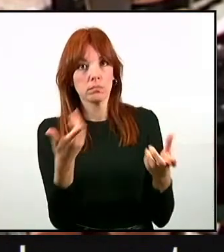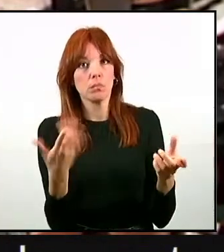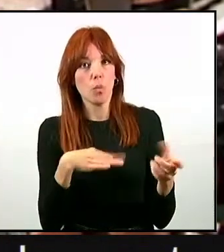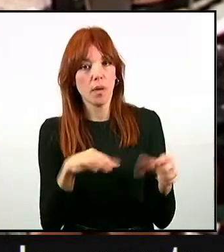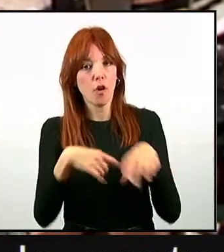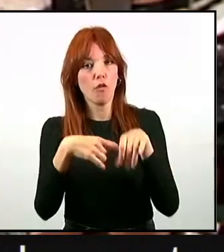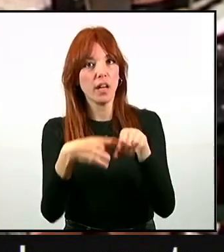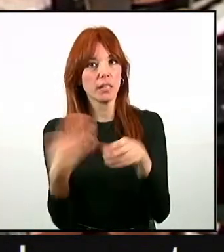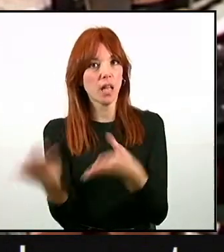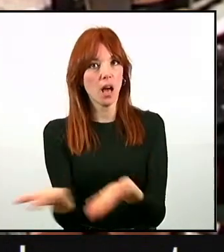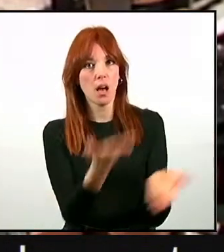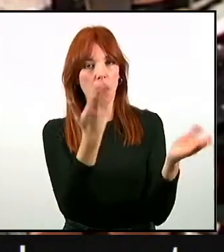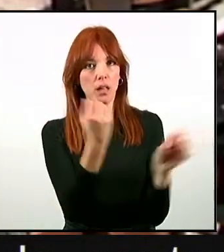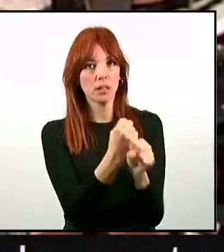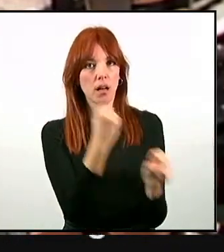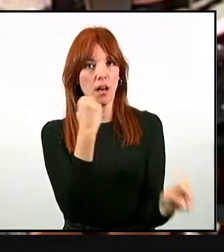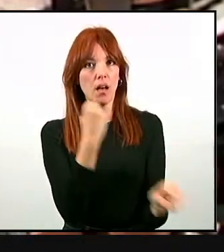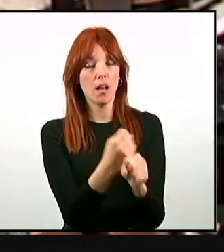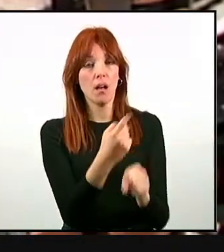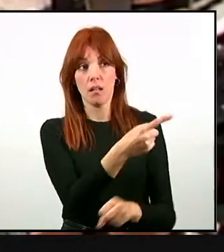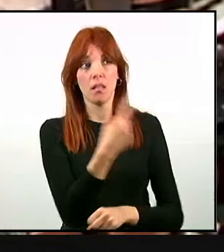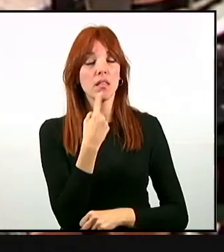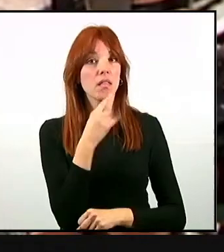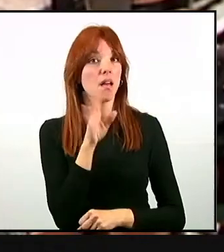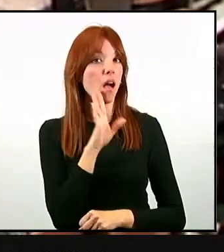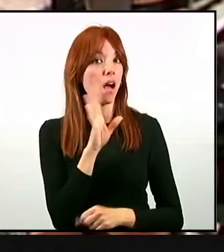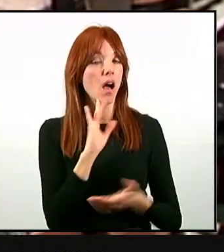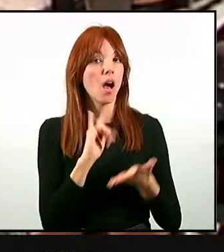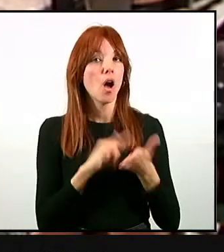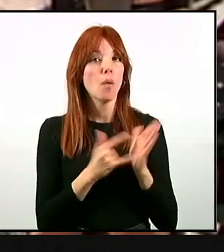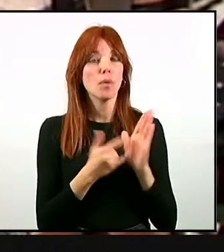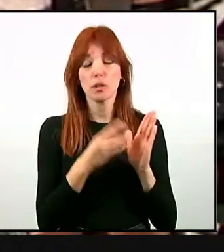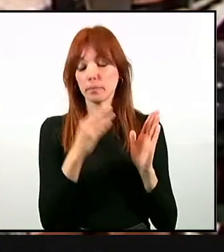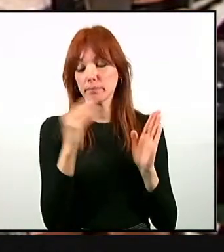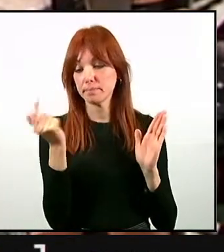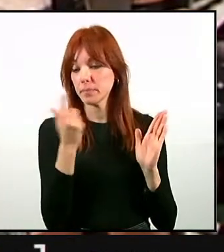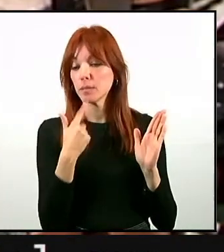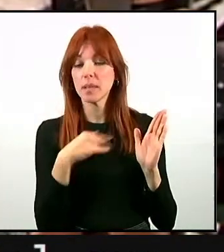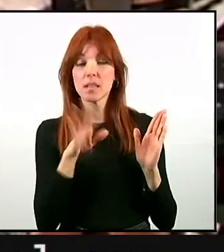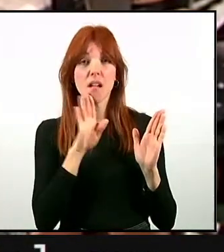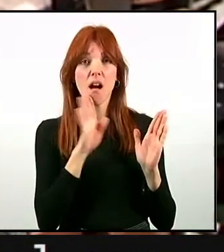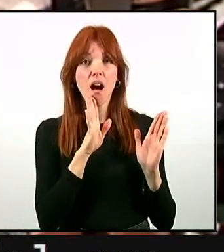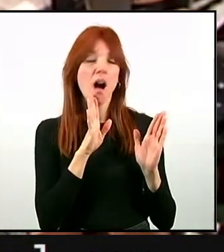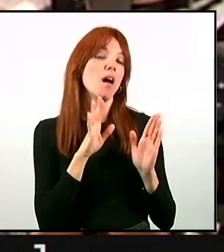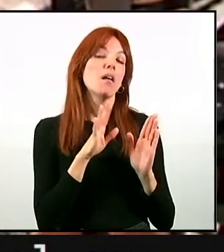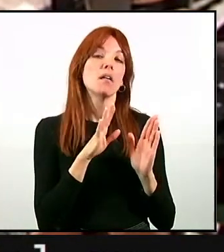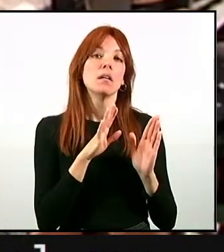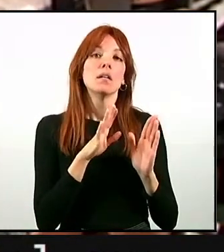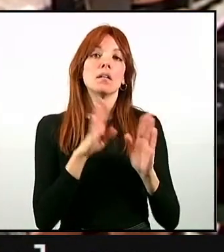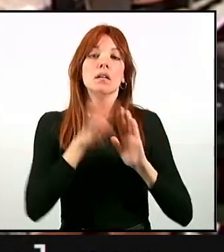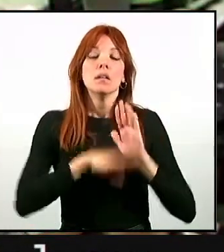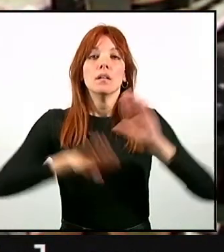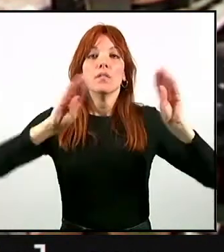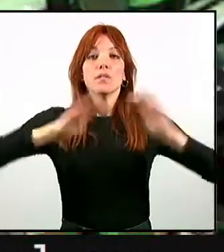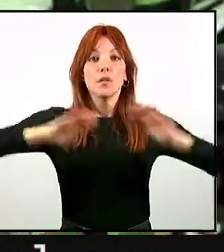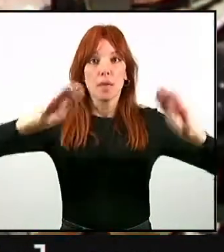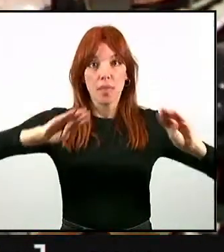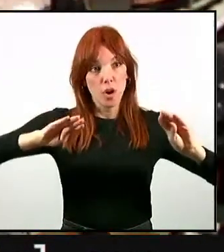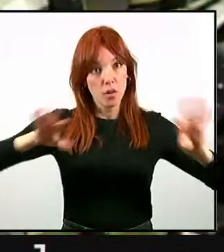para gente, como decía con el proyecto, no me acuerdo del que han presentado ahora, el de formación?